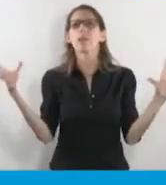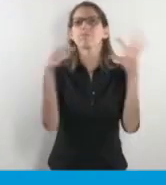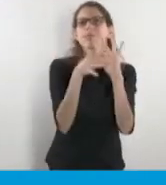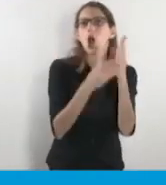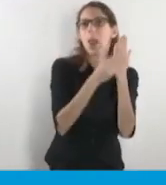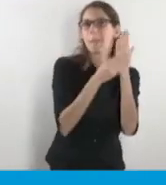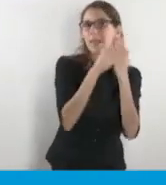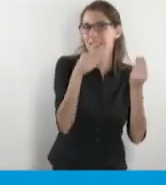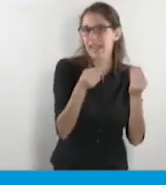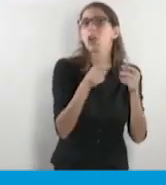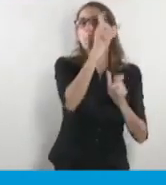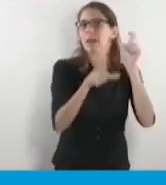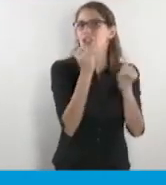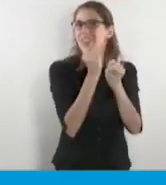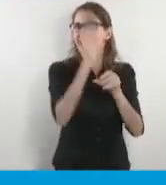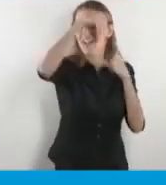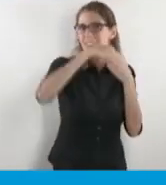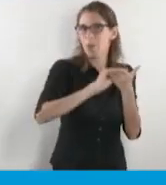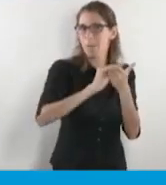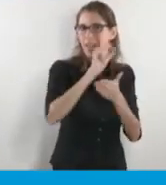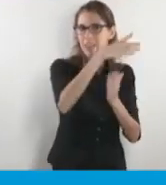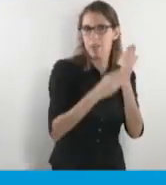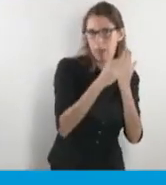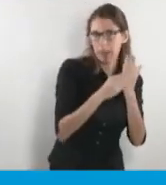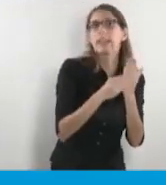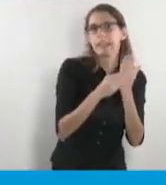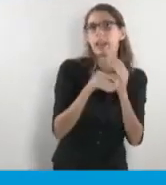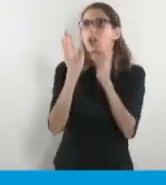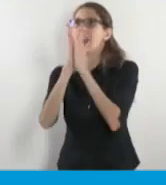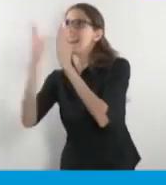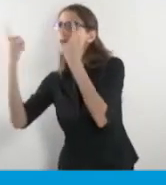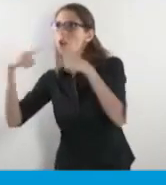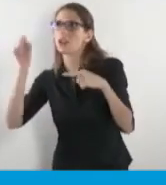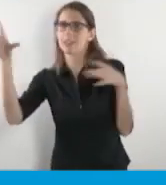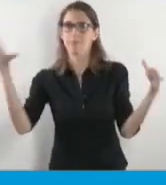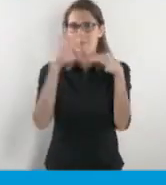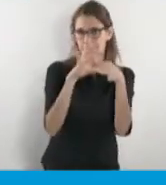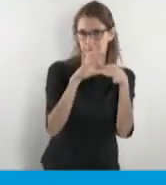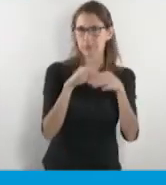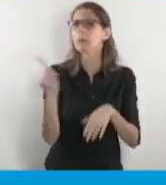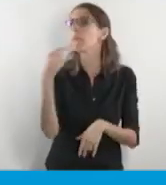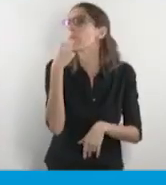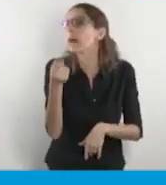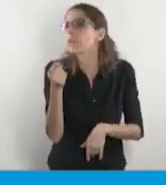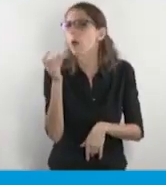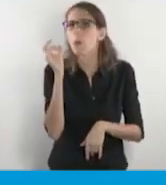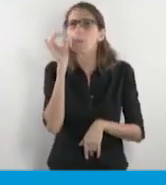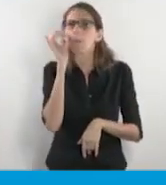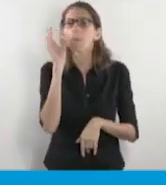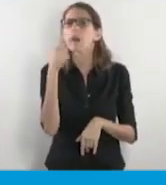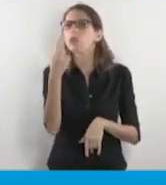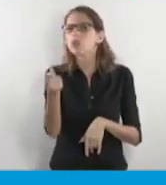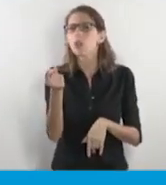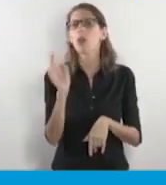funcionarios entonces es una biblioteca que san luis al ser sede van los externando perdón